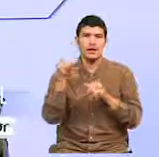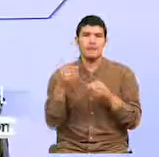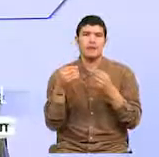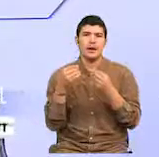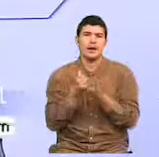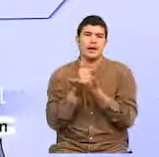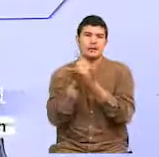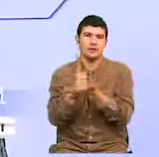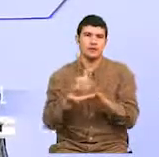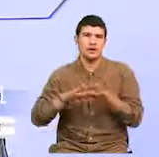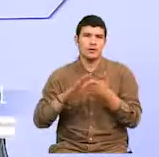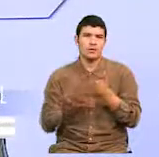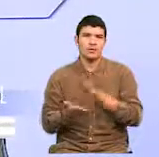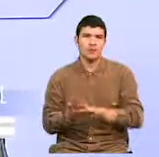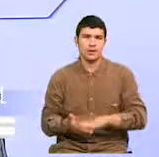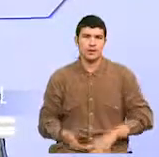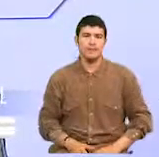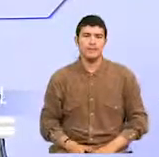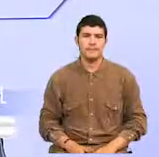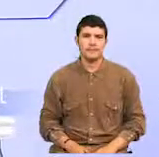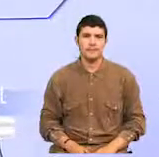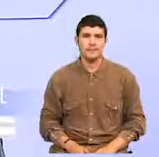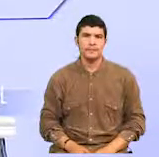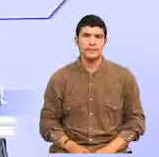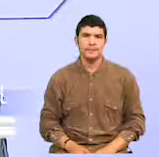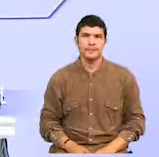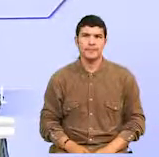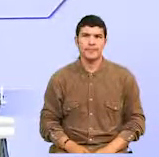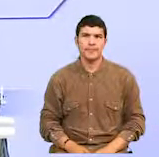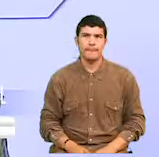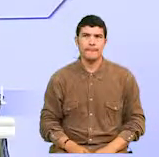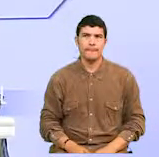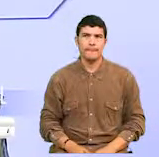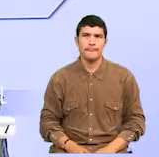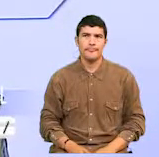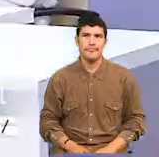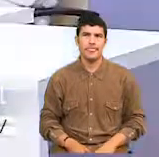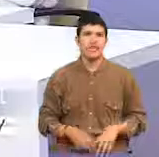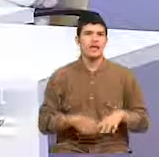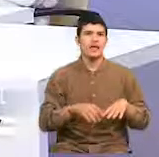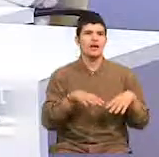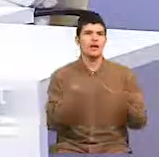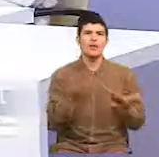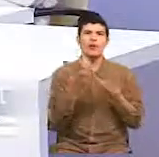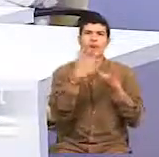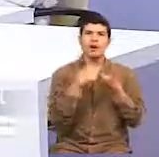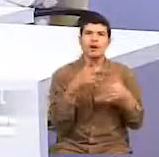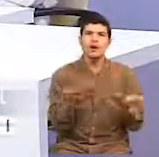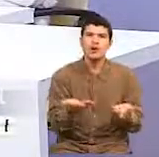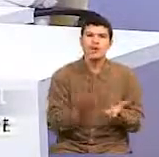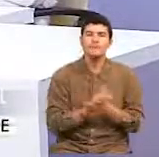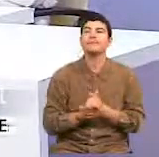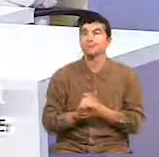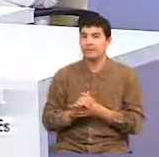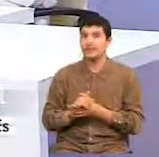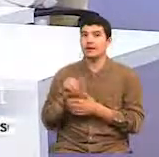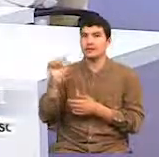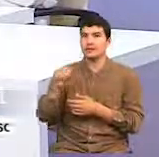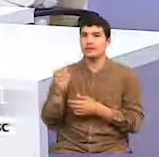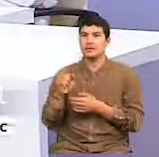las diferentes regiones apartadas. ¿Y cómo pueden hacerlo? Bueno, a través